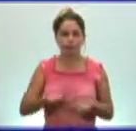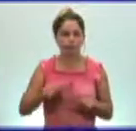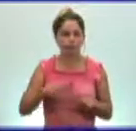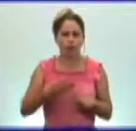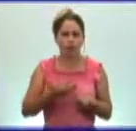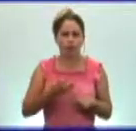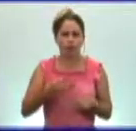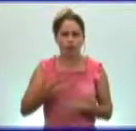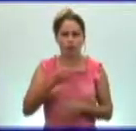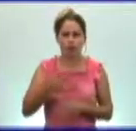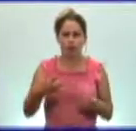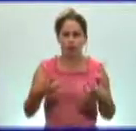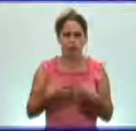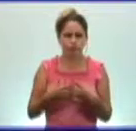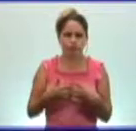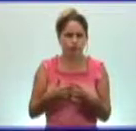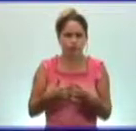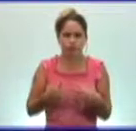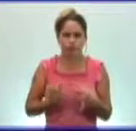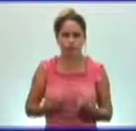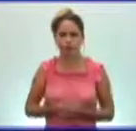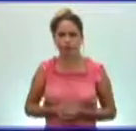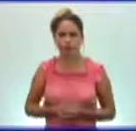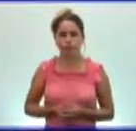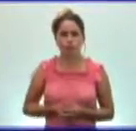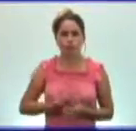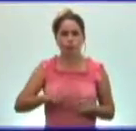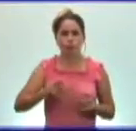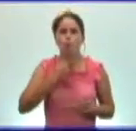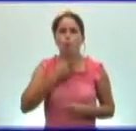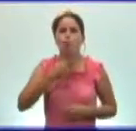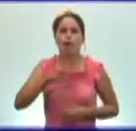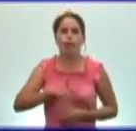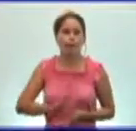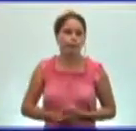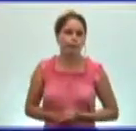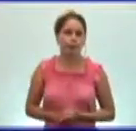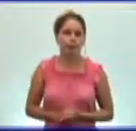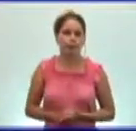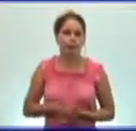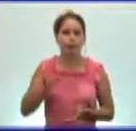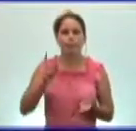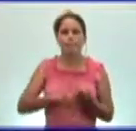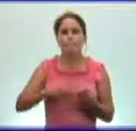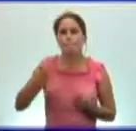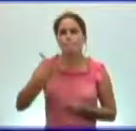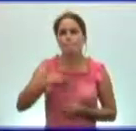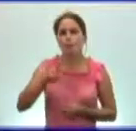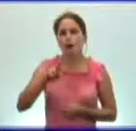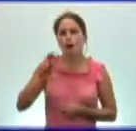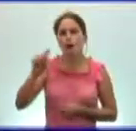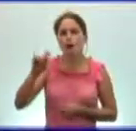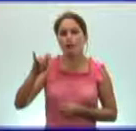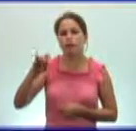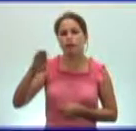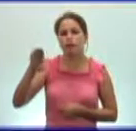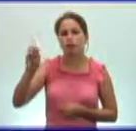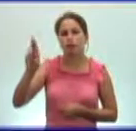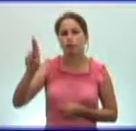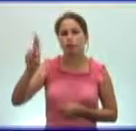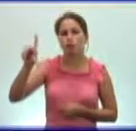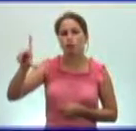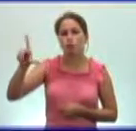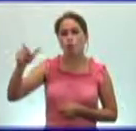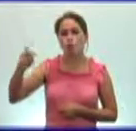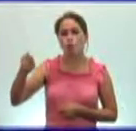podemos interrelacionarlos, como es el caso del tipo de partícula. Y ustedes se preguntarán cuáles son esos tipos de partículas. Bueno, según el tipo de